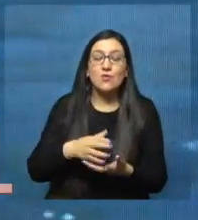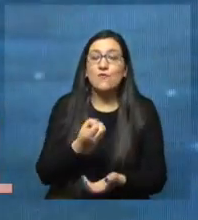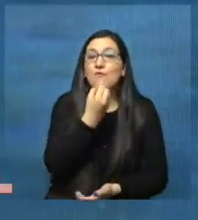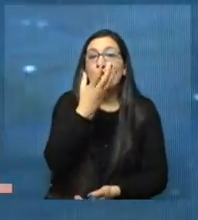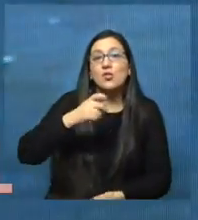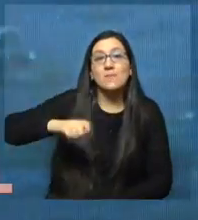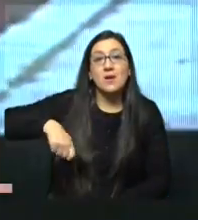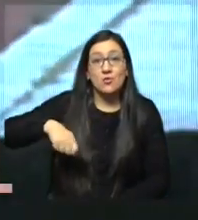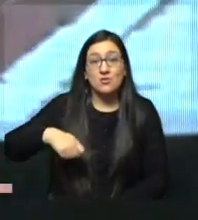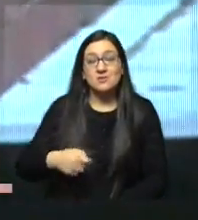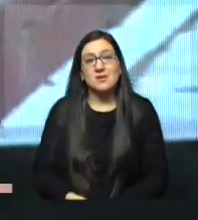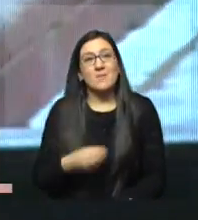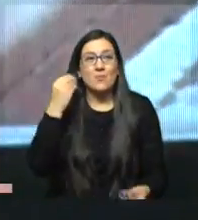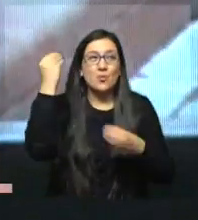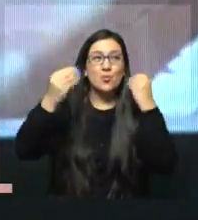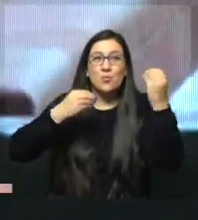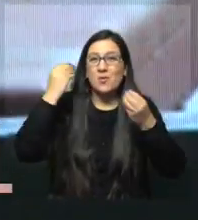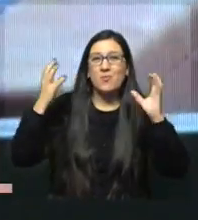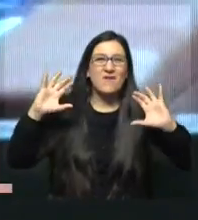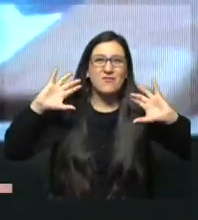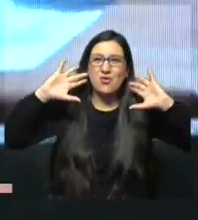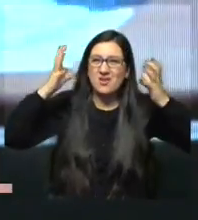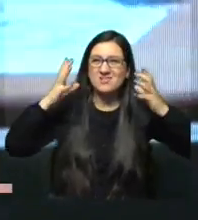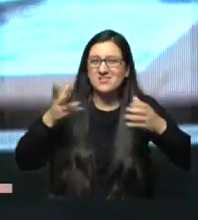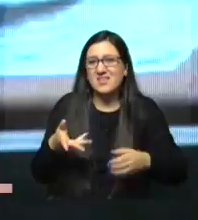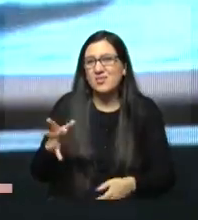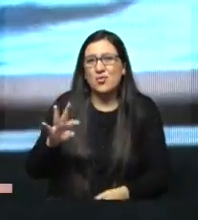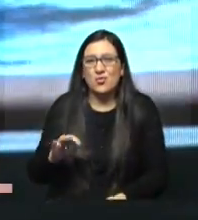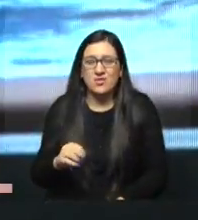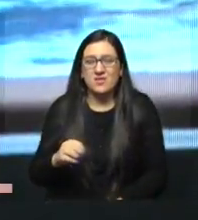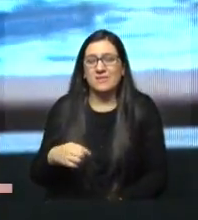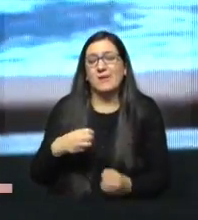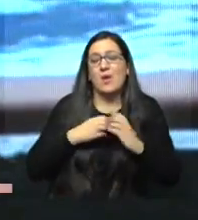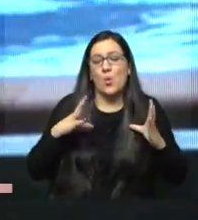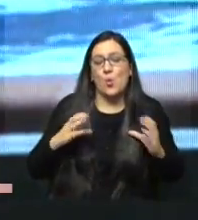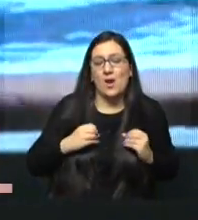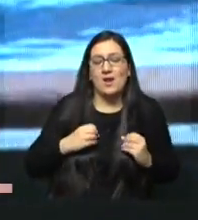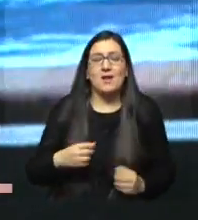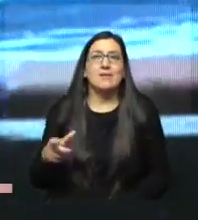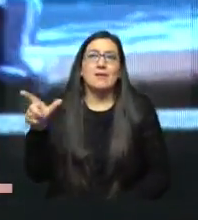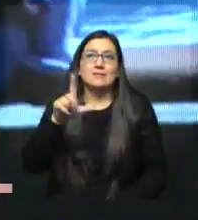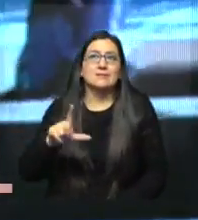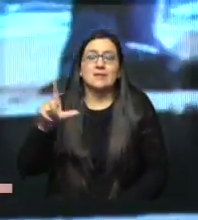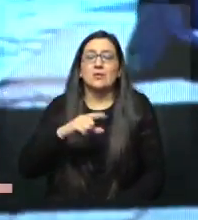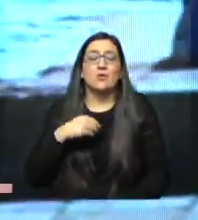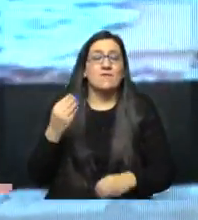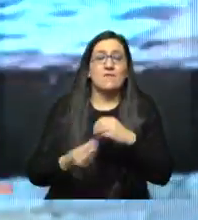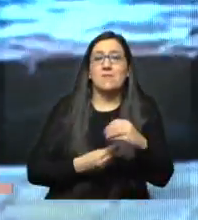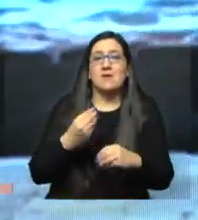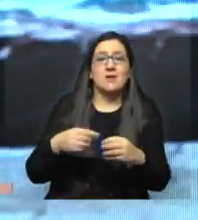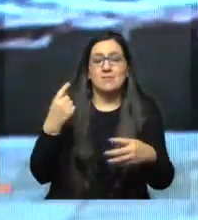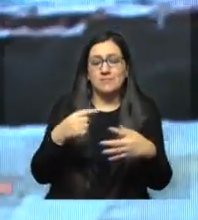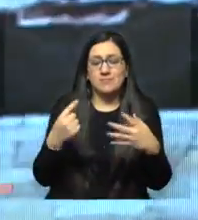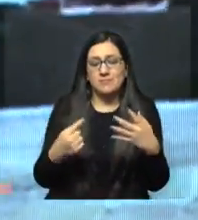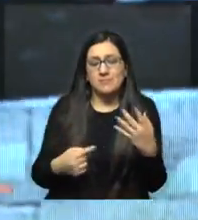vivían a nivel cotidiano, ¿no? En familia, en escuela, en liceo, y ahí dijeron, bueno, ¿y si hacemos una vacuna simbólica, ¿no? Una